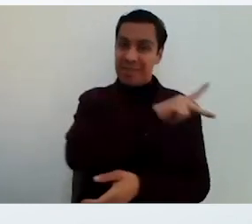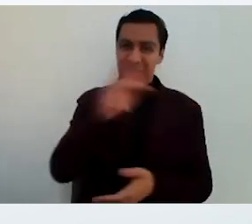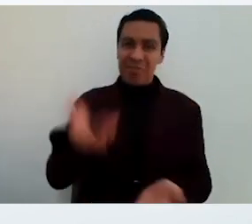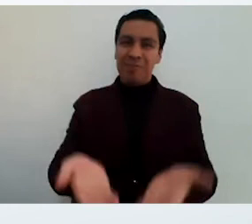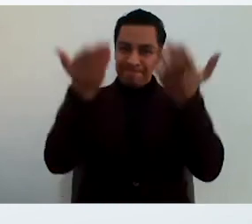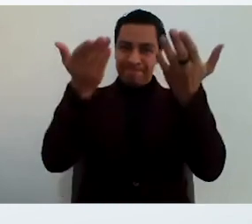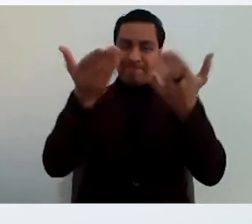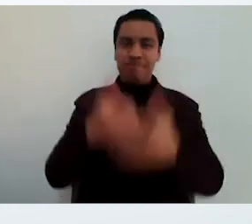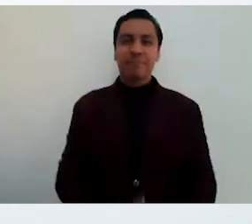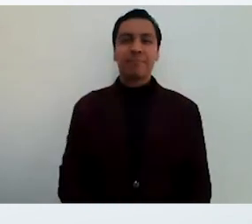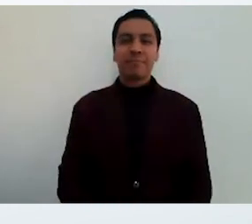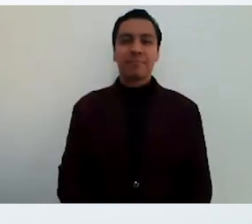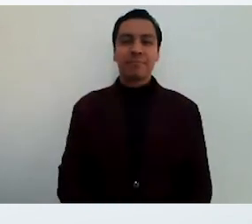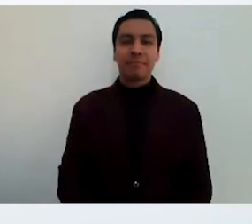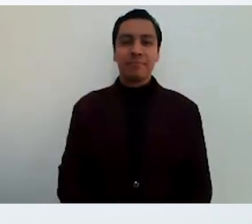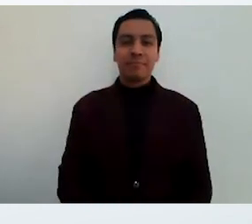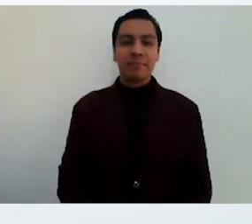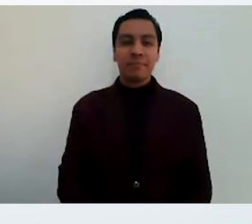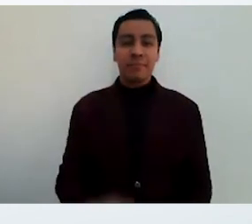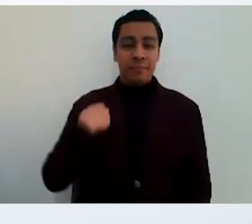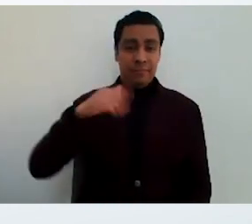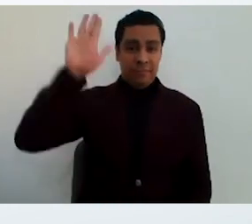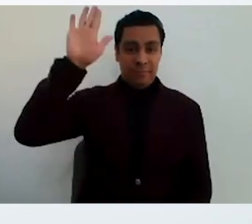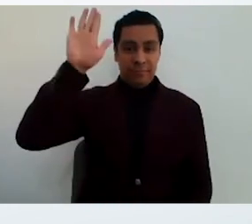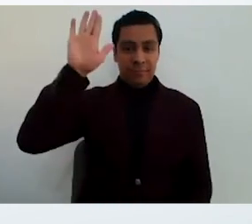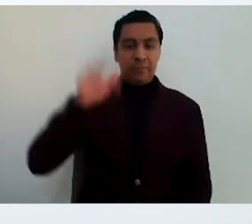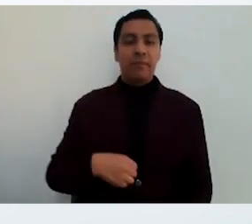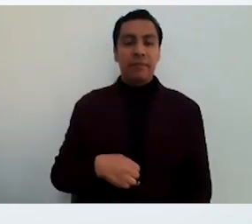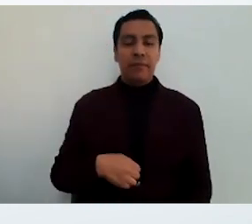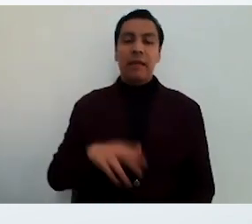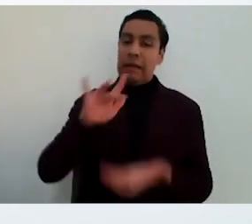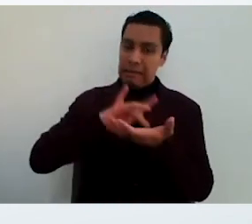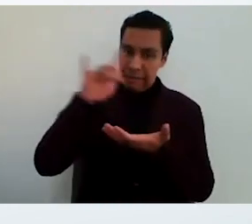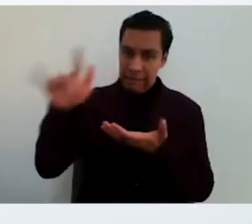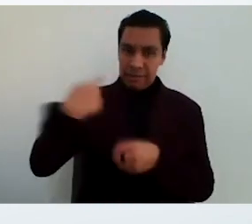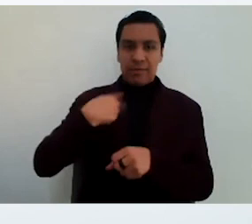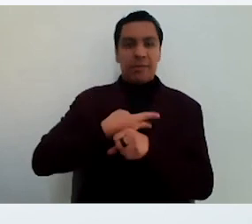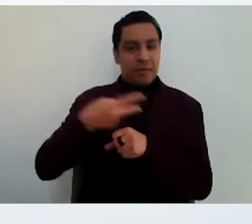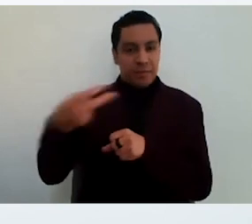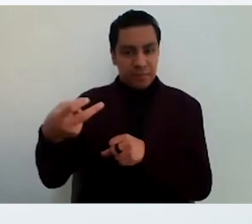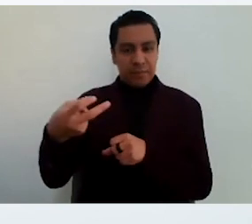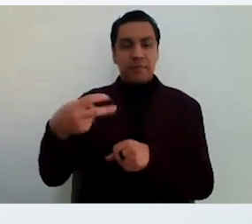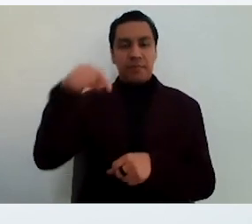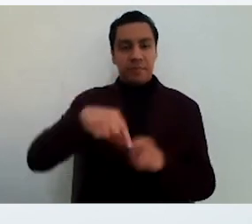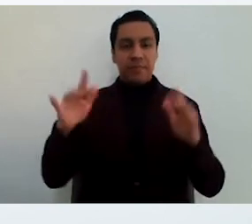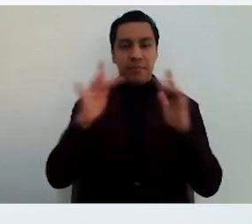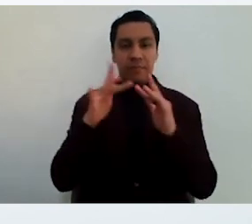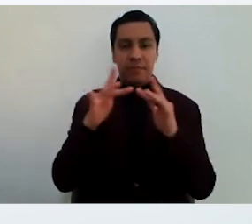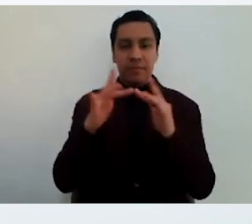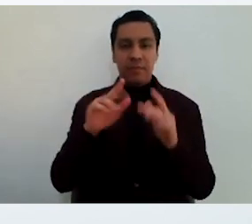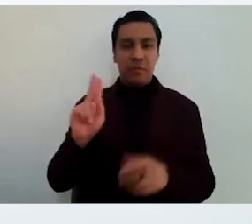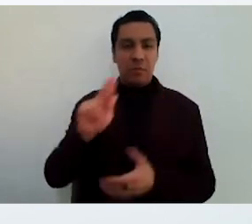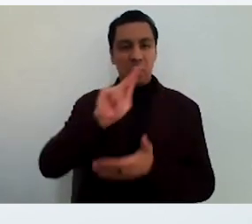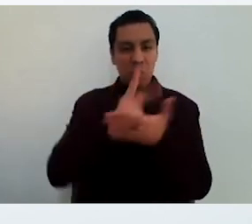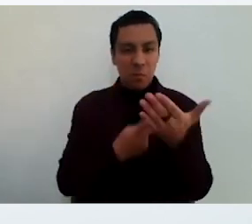su participación. Bueno, Javier, agradezco la invitación. Siempre es una gran oportunidad de entrar en contacto con un